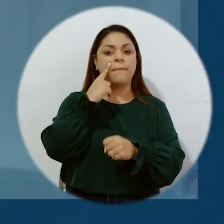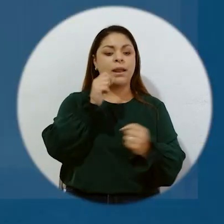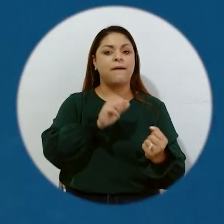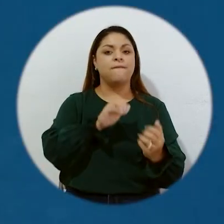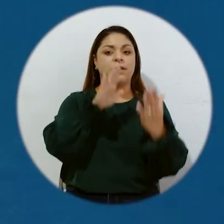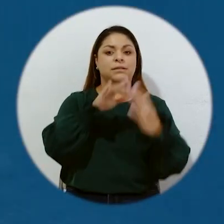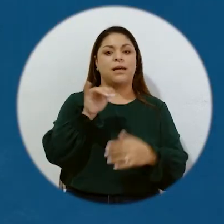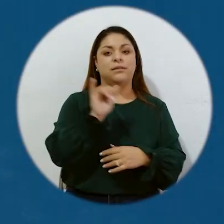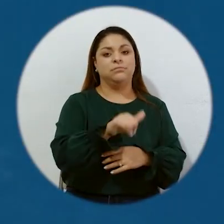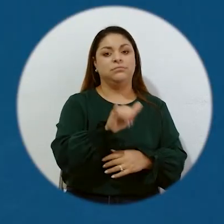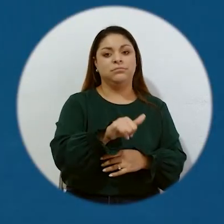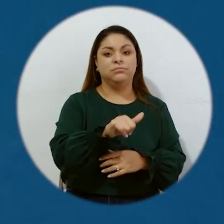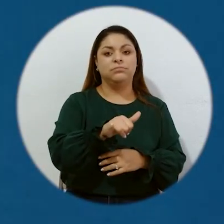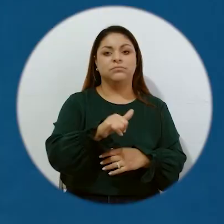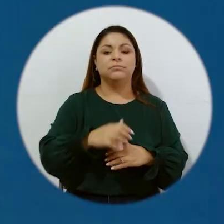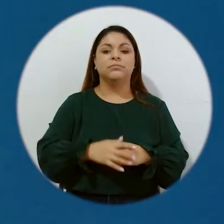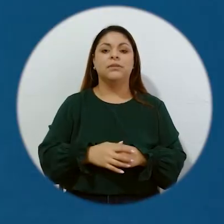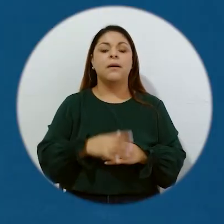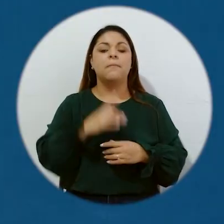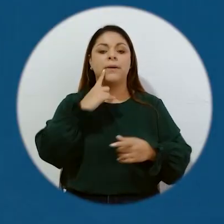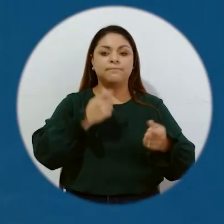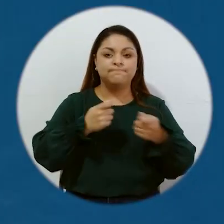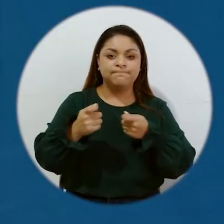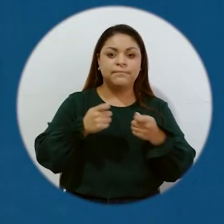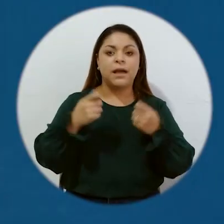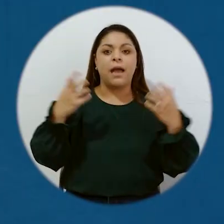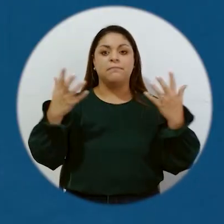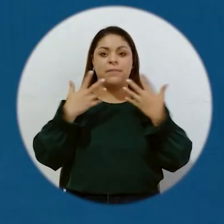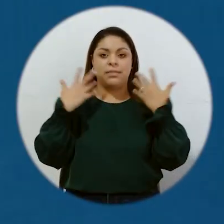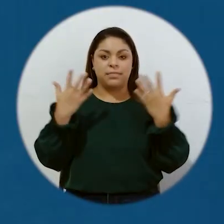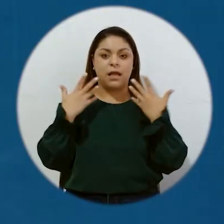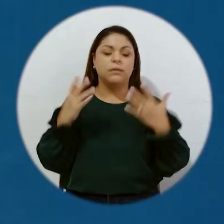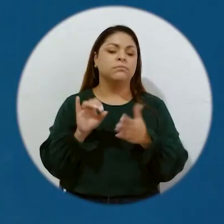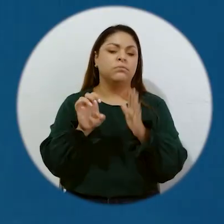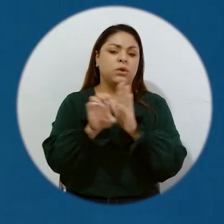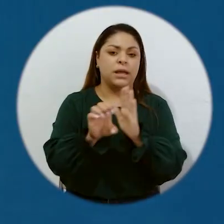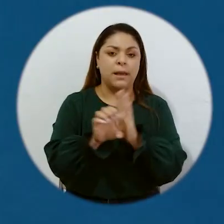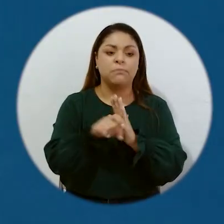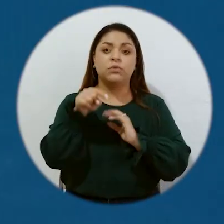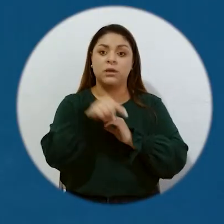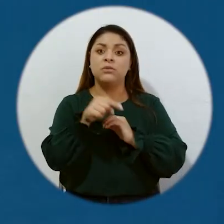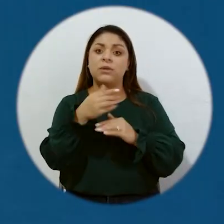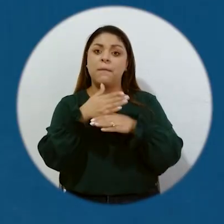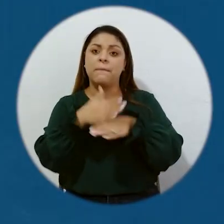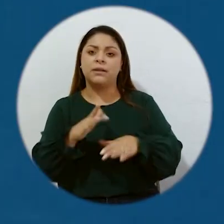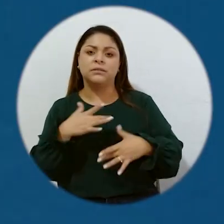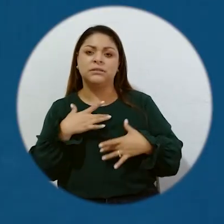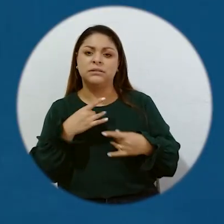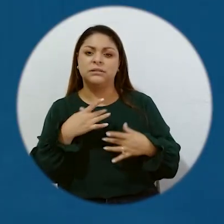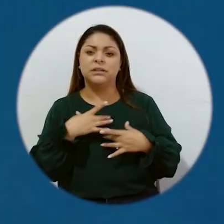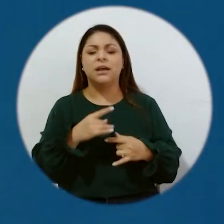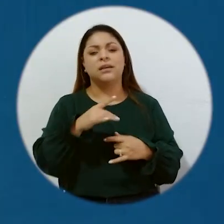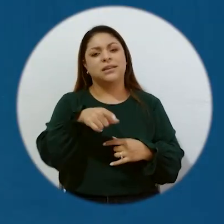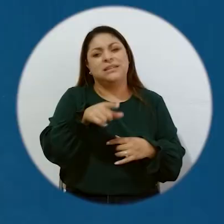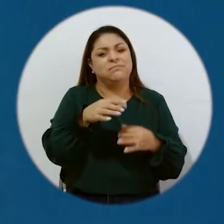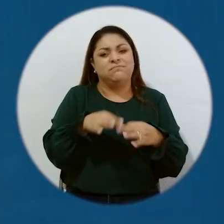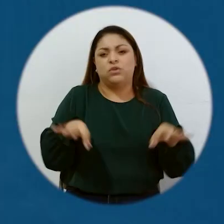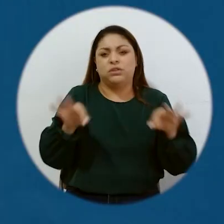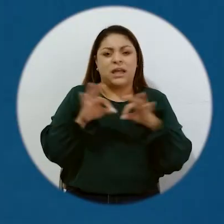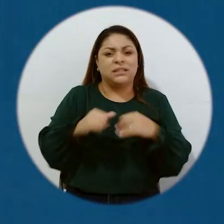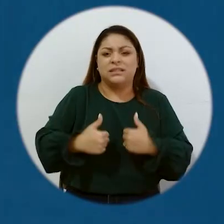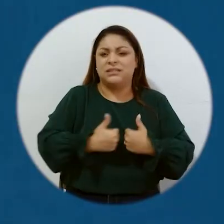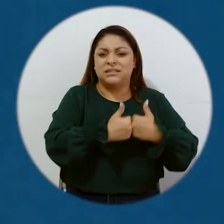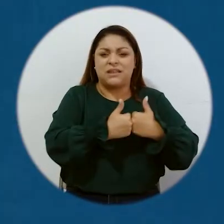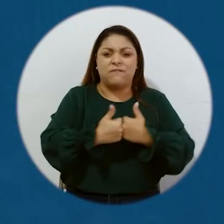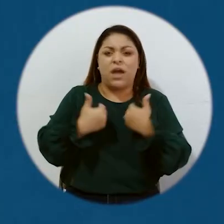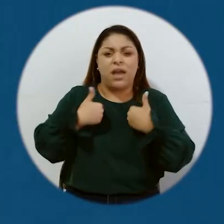a este tipo de situaciones. La información satelital, por ejemplo, y aquí hay una parte muy interesante que se mezcla y son los grandes